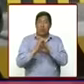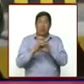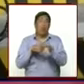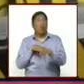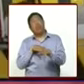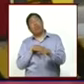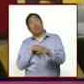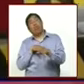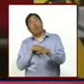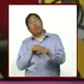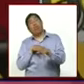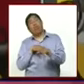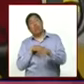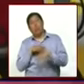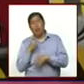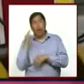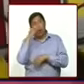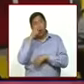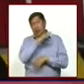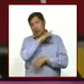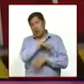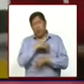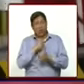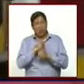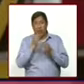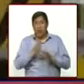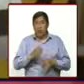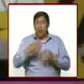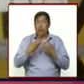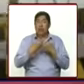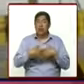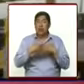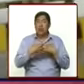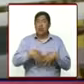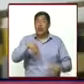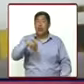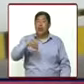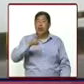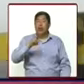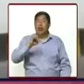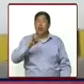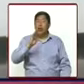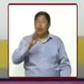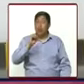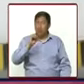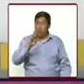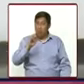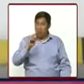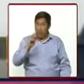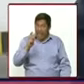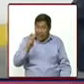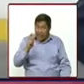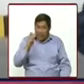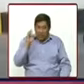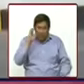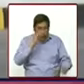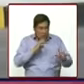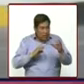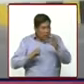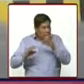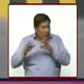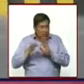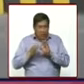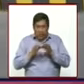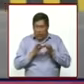varados en el sector del vecino país. Trabajadores de Kiborax han tomado esta medida de presión y el gobierno está buscando soluciones